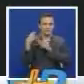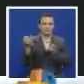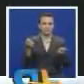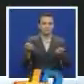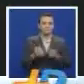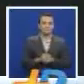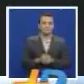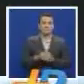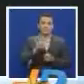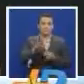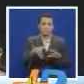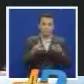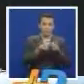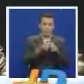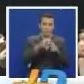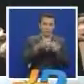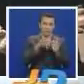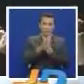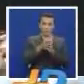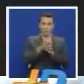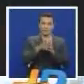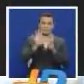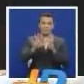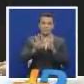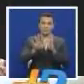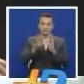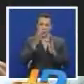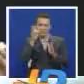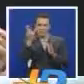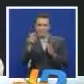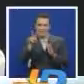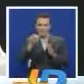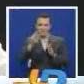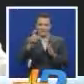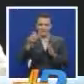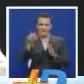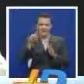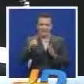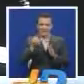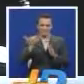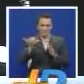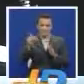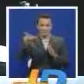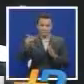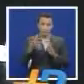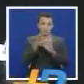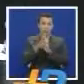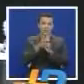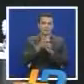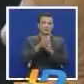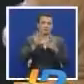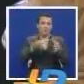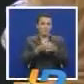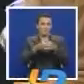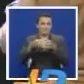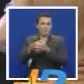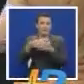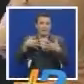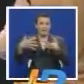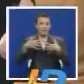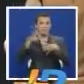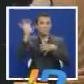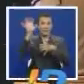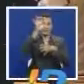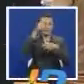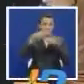Este grupo dio a conocer de primera mano el talento del director Vargas, quien ha dirigido importantes compañías en diferentes países, trasladándose en esta oportunidad a